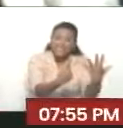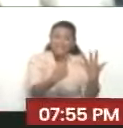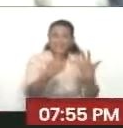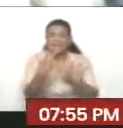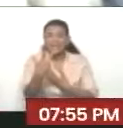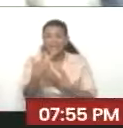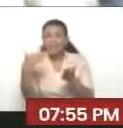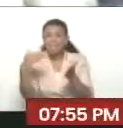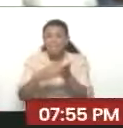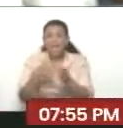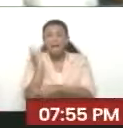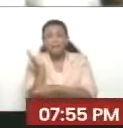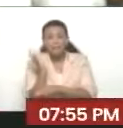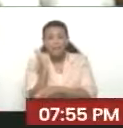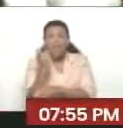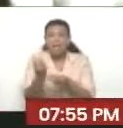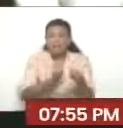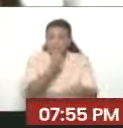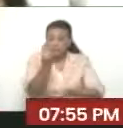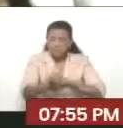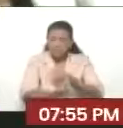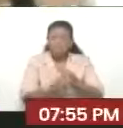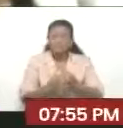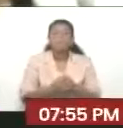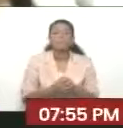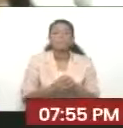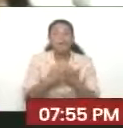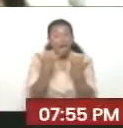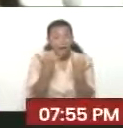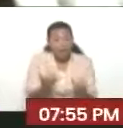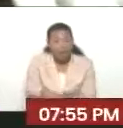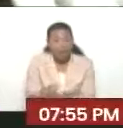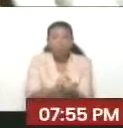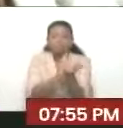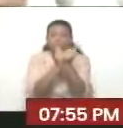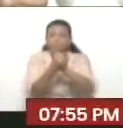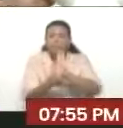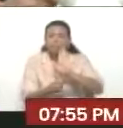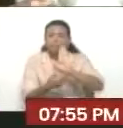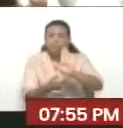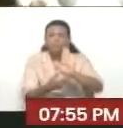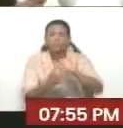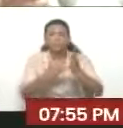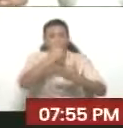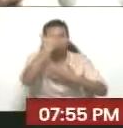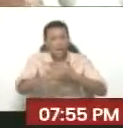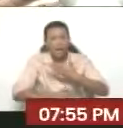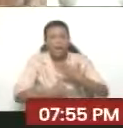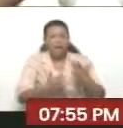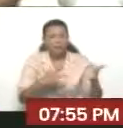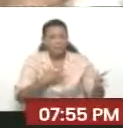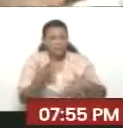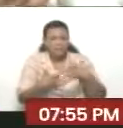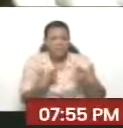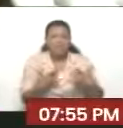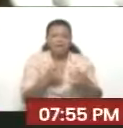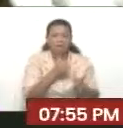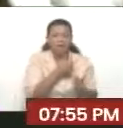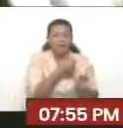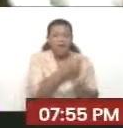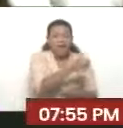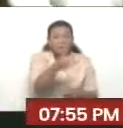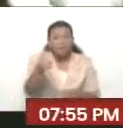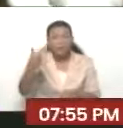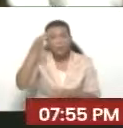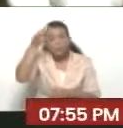dieron, esas ideas en las 7 transformaciones, ahora se conviertan en una agenda concreta de acción comuna por comuna. Ya